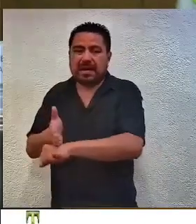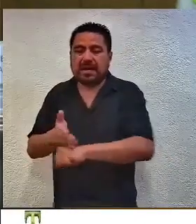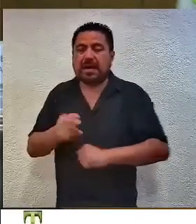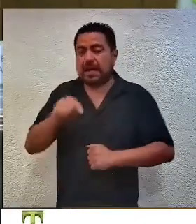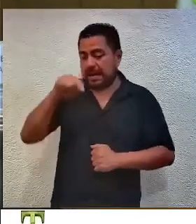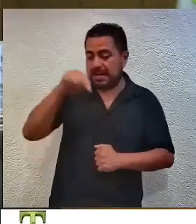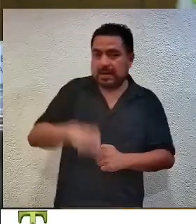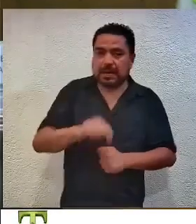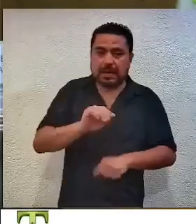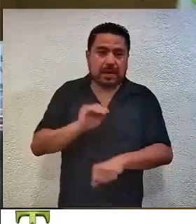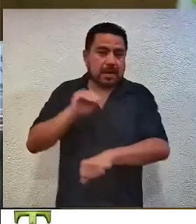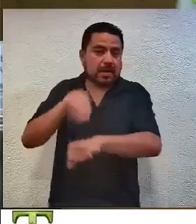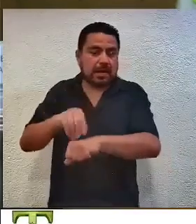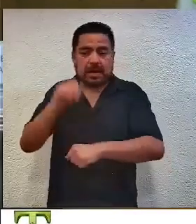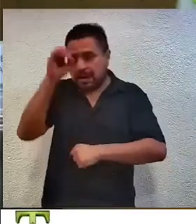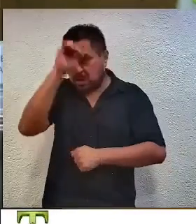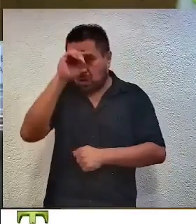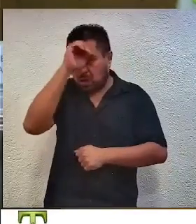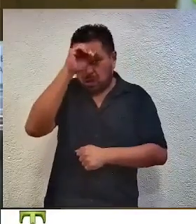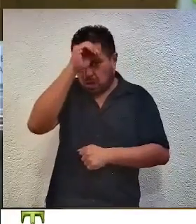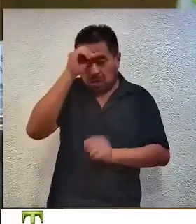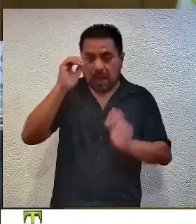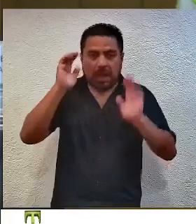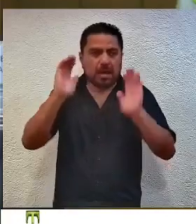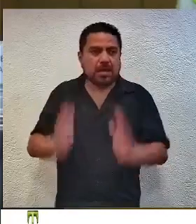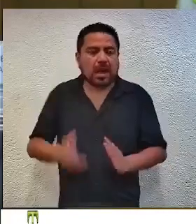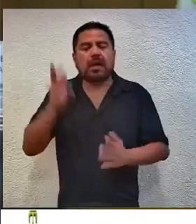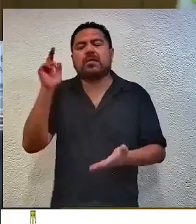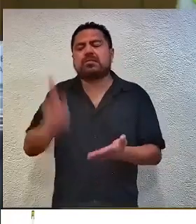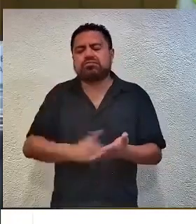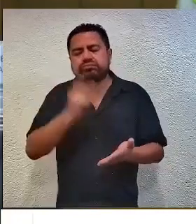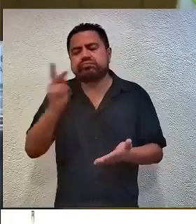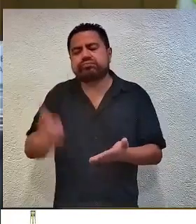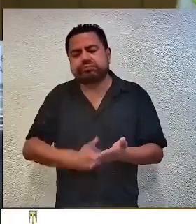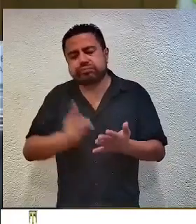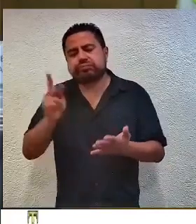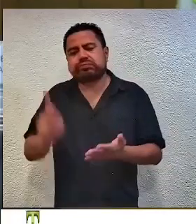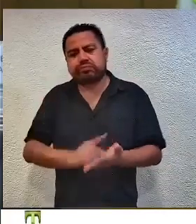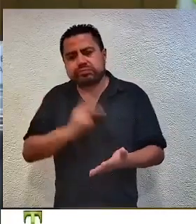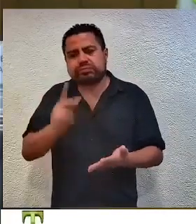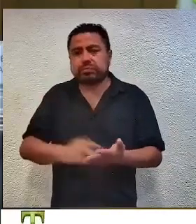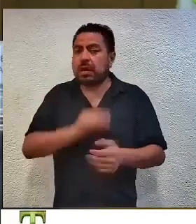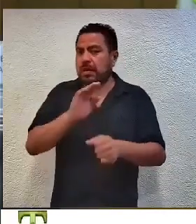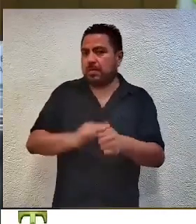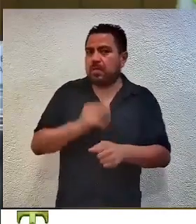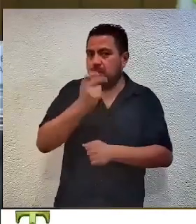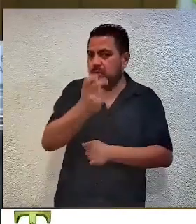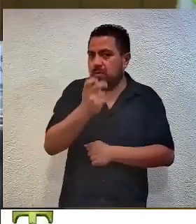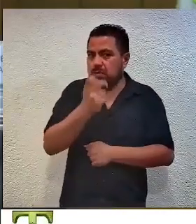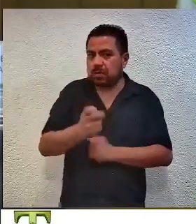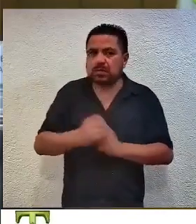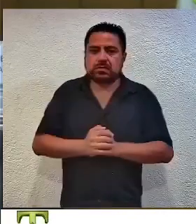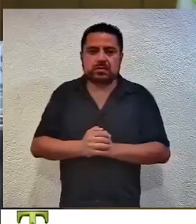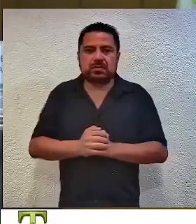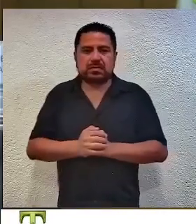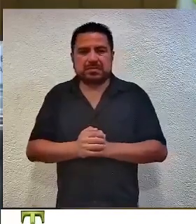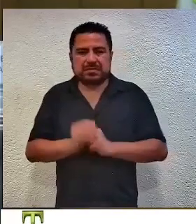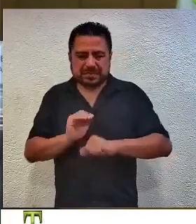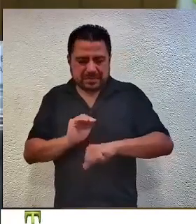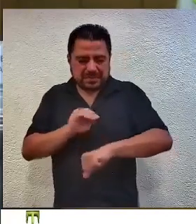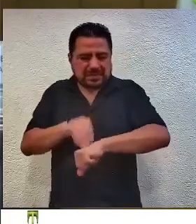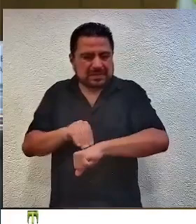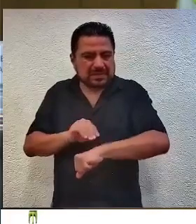hemos aplicado este criterio ya en varias ocasiones. Por ello, ante los casos puestos